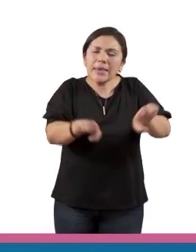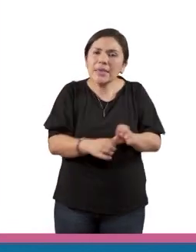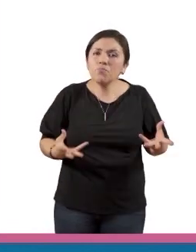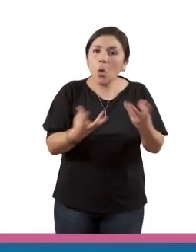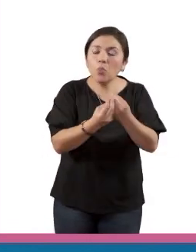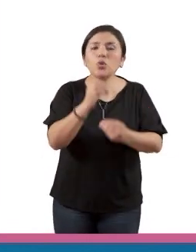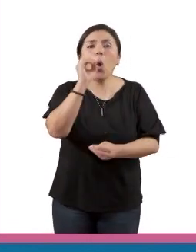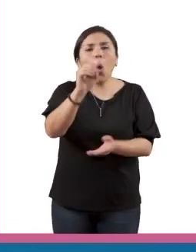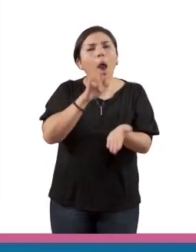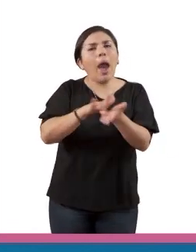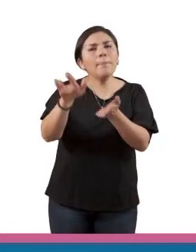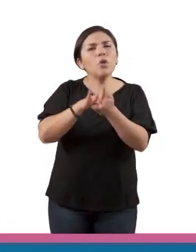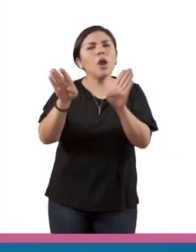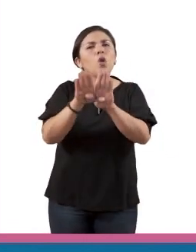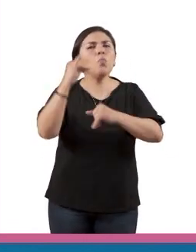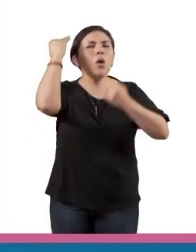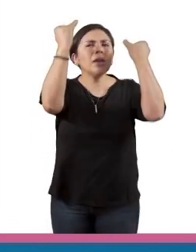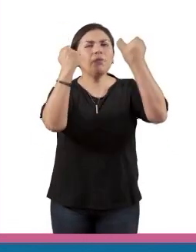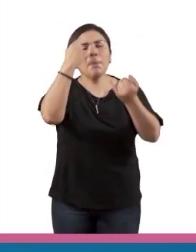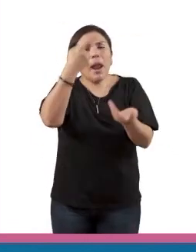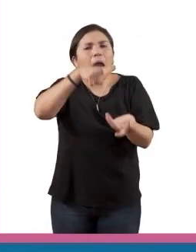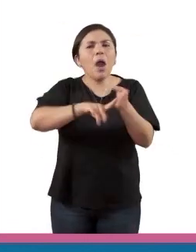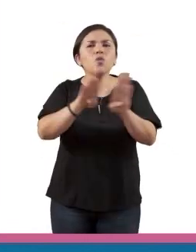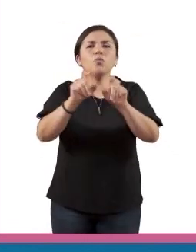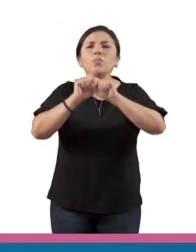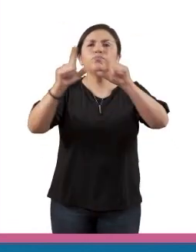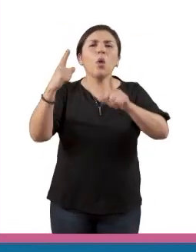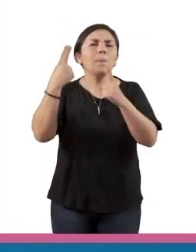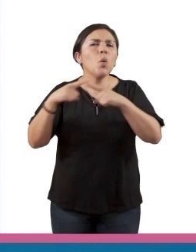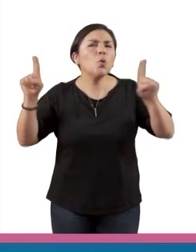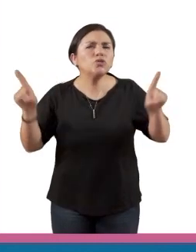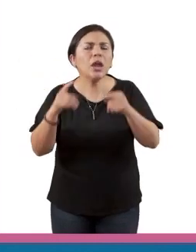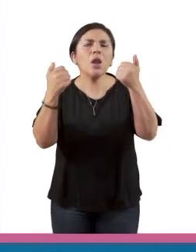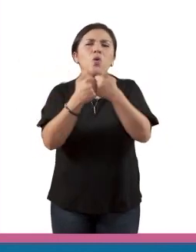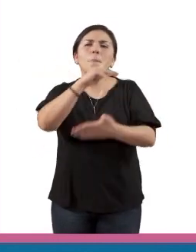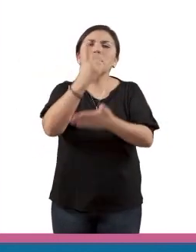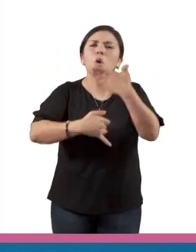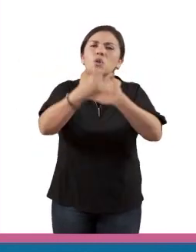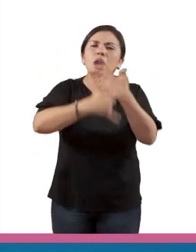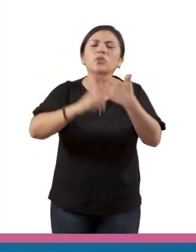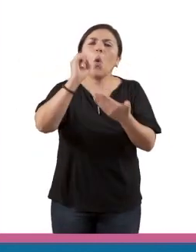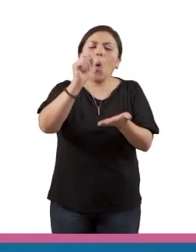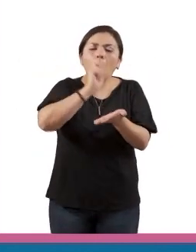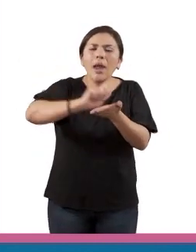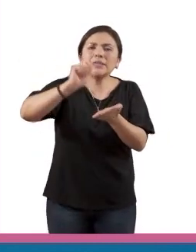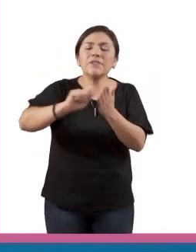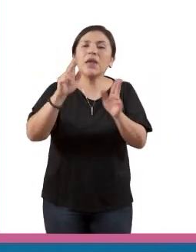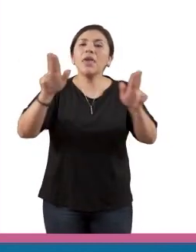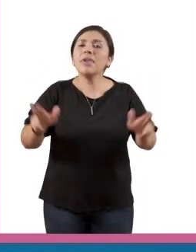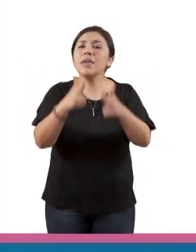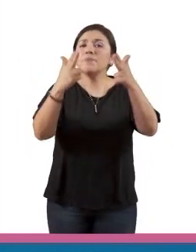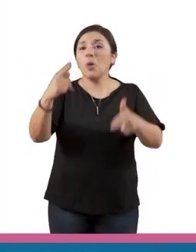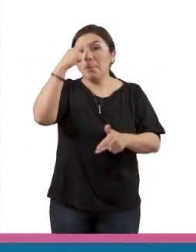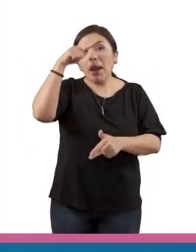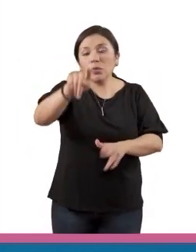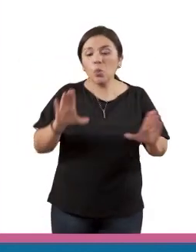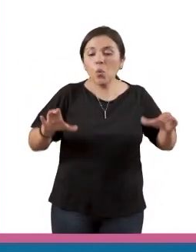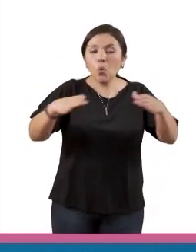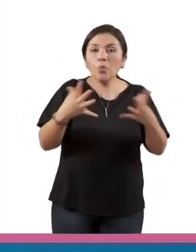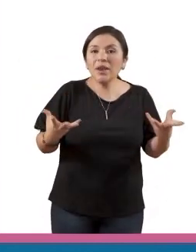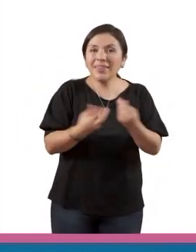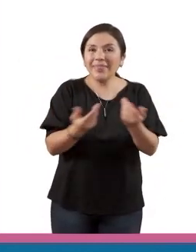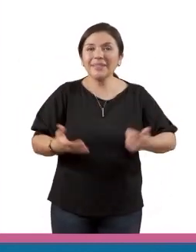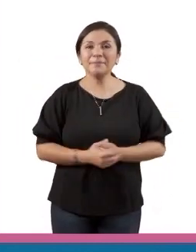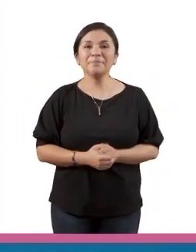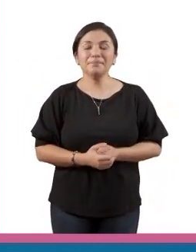equipo, apoyar como creadores de contenido musical en algún proyecto o escribir un himno para su